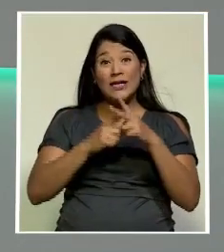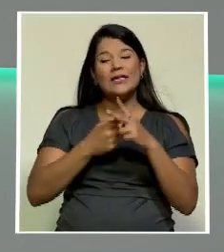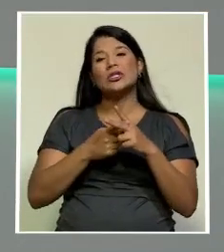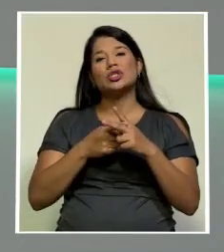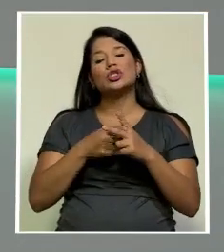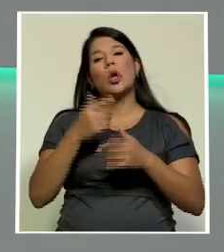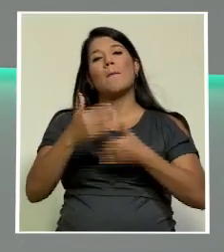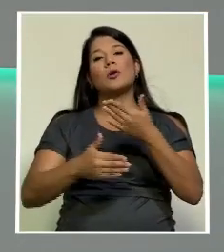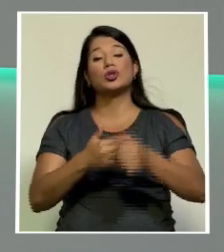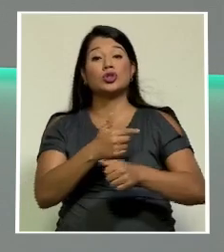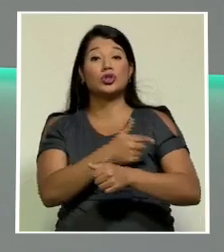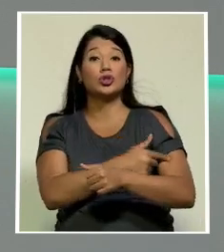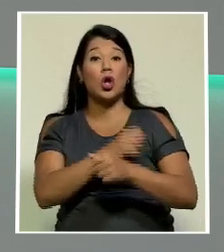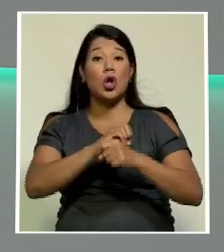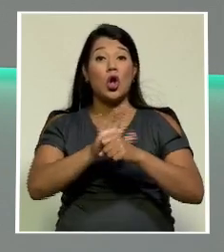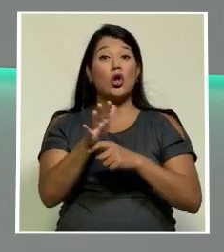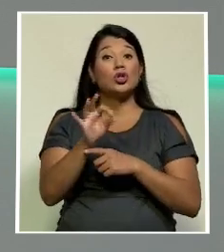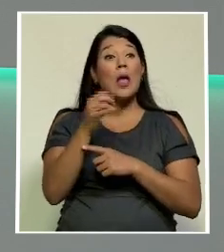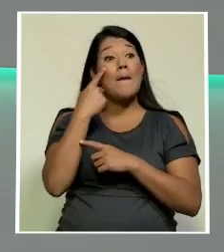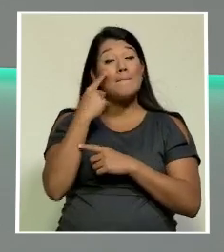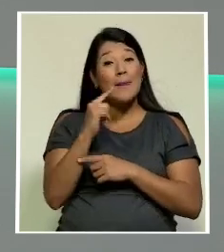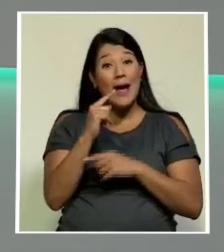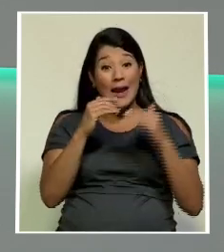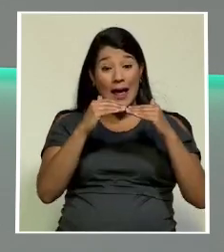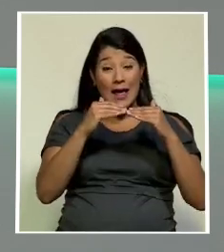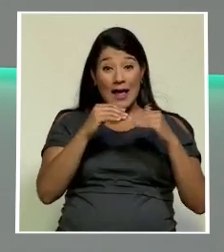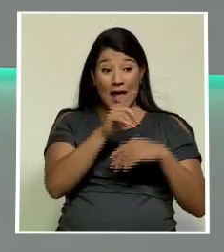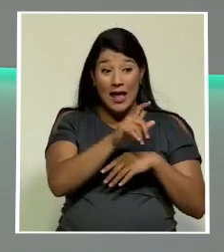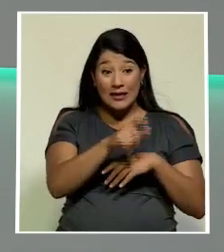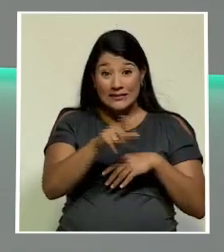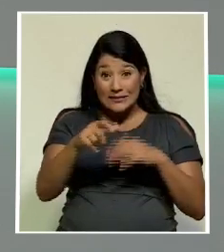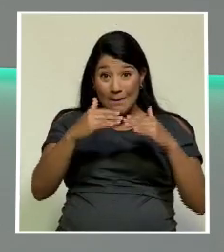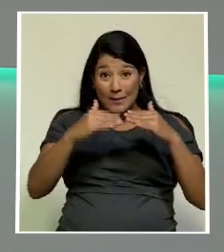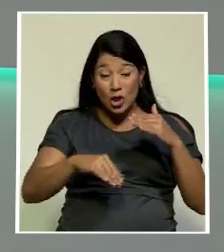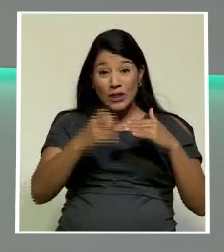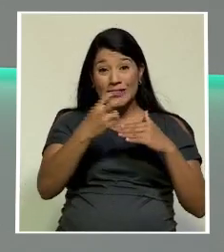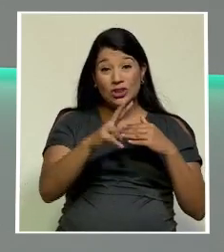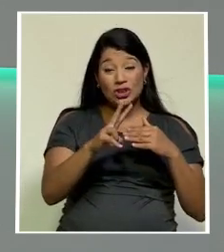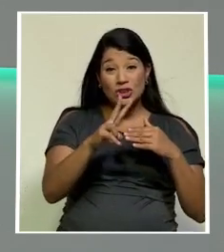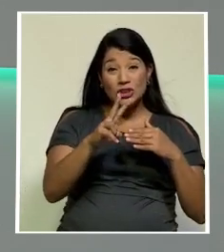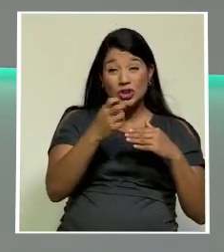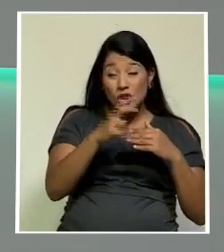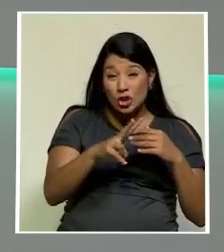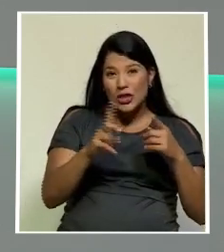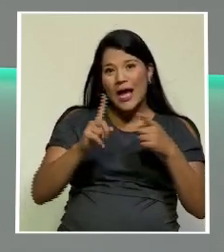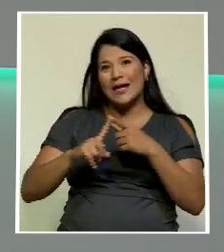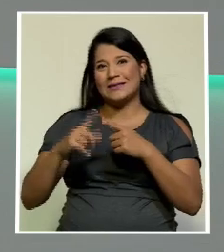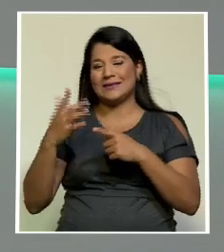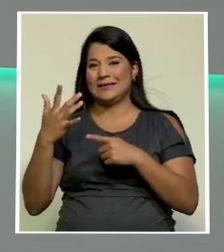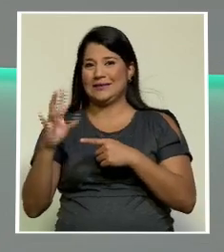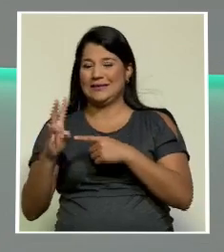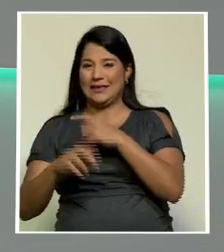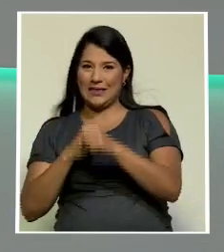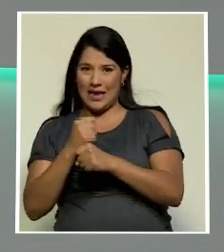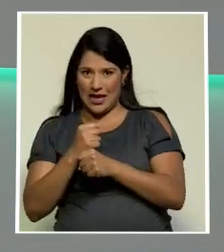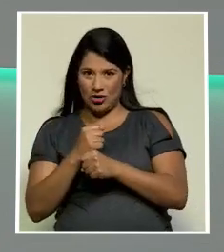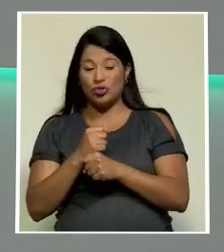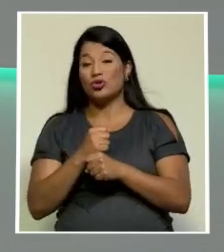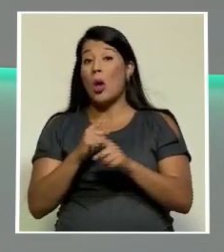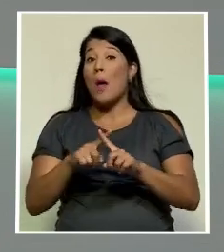la COVID-19 de menores de 12 a 17 años con enfermedades crónicas, mientras que para el resto de los niños aún no hay un plan